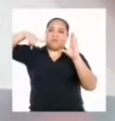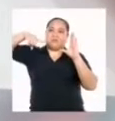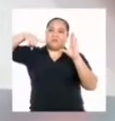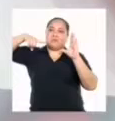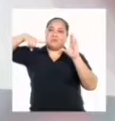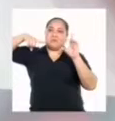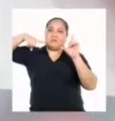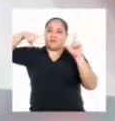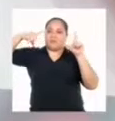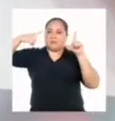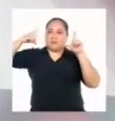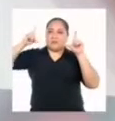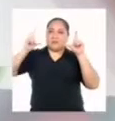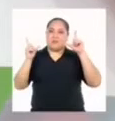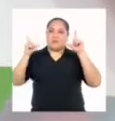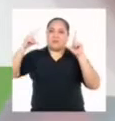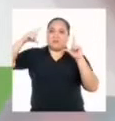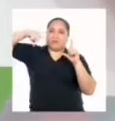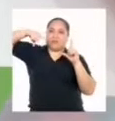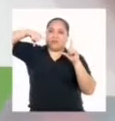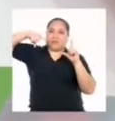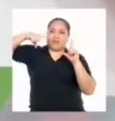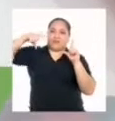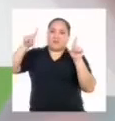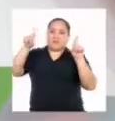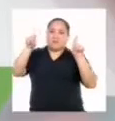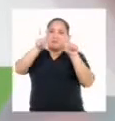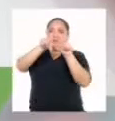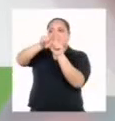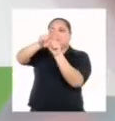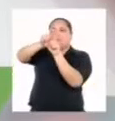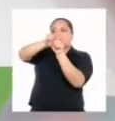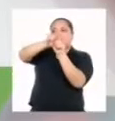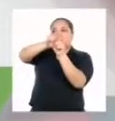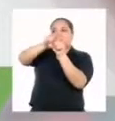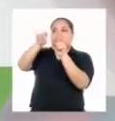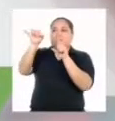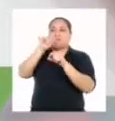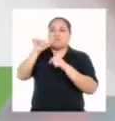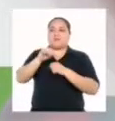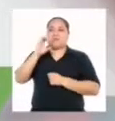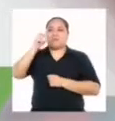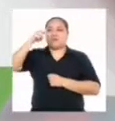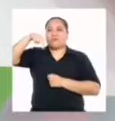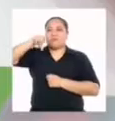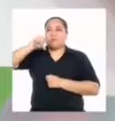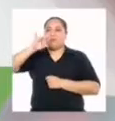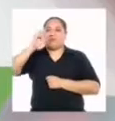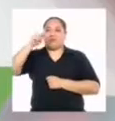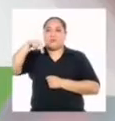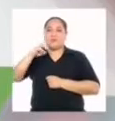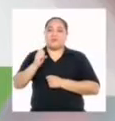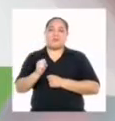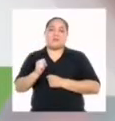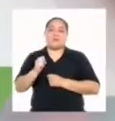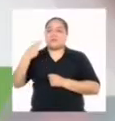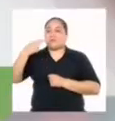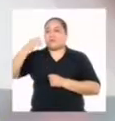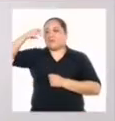orientación sean distintas. Las partes coincidentes de las figuras congruentes se llaman homólogas